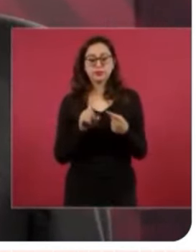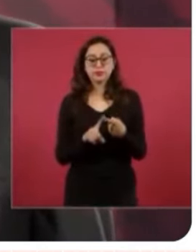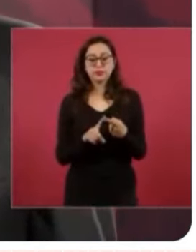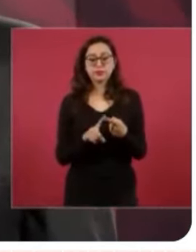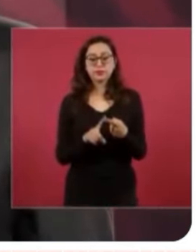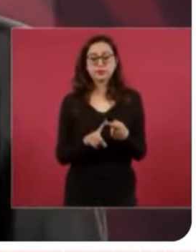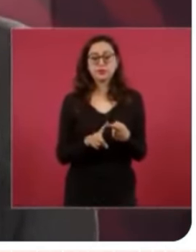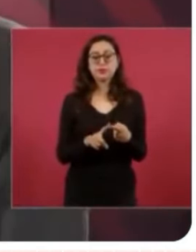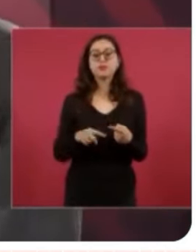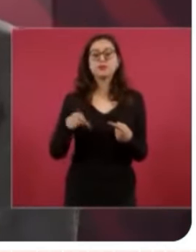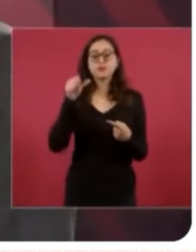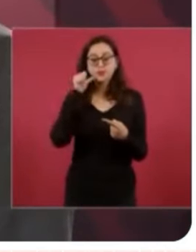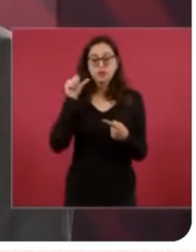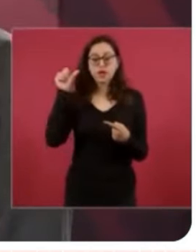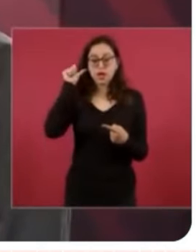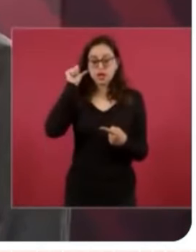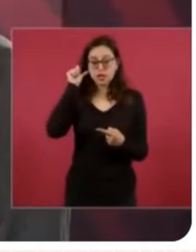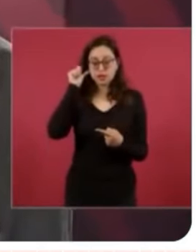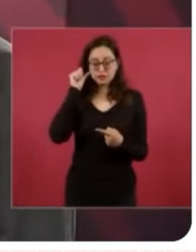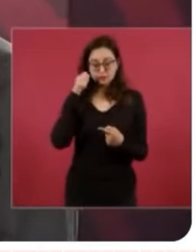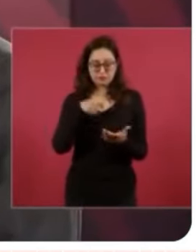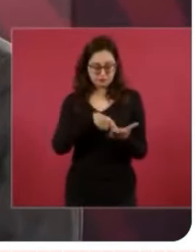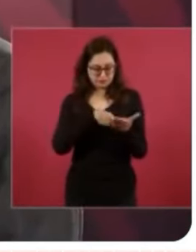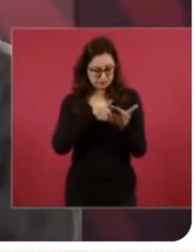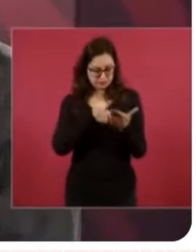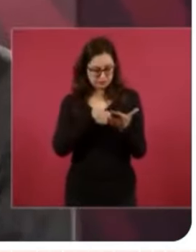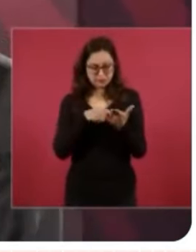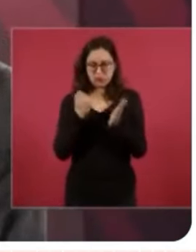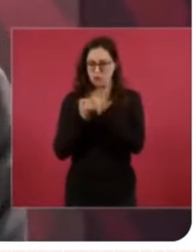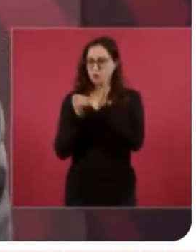de ayer, el de la recaudación